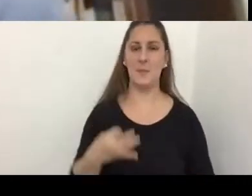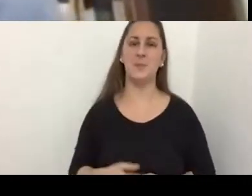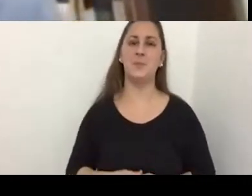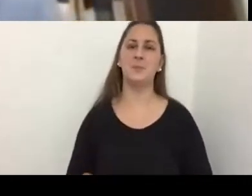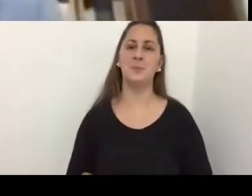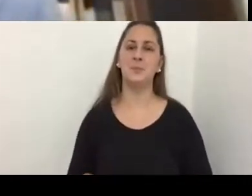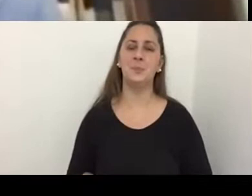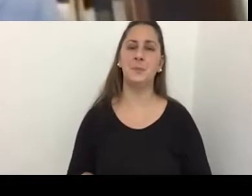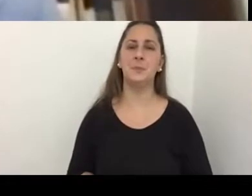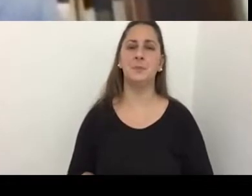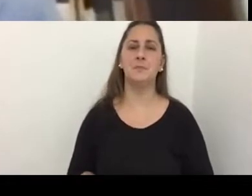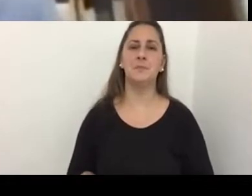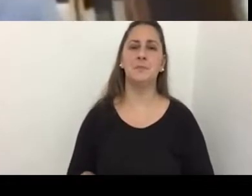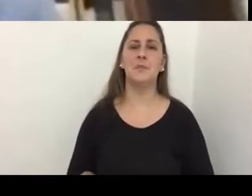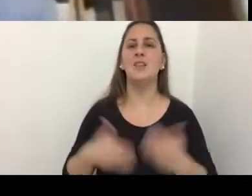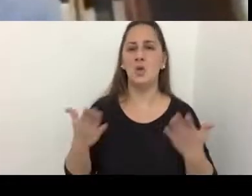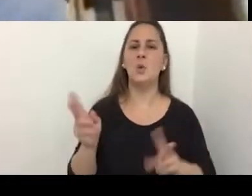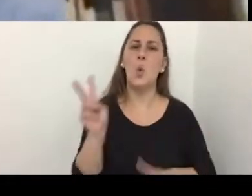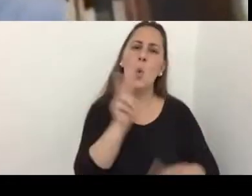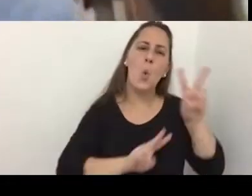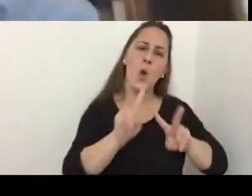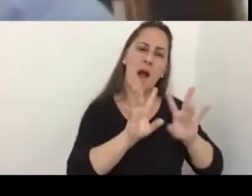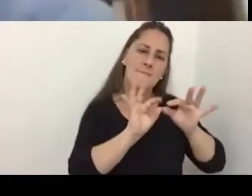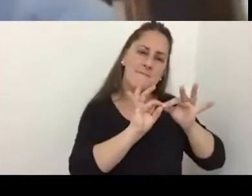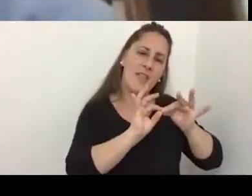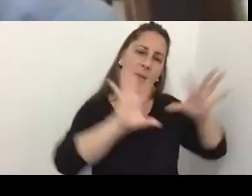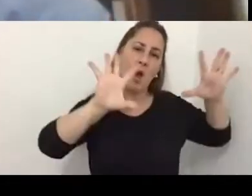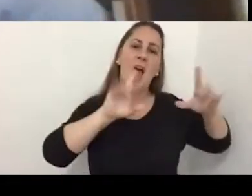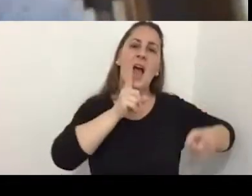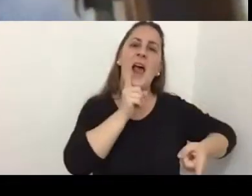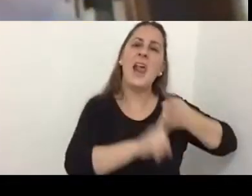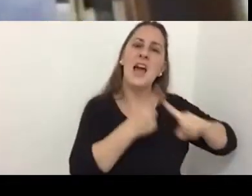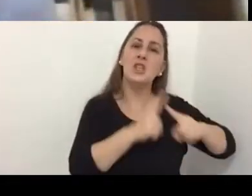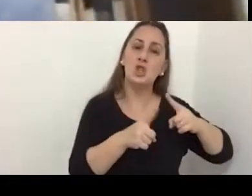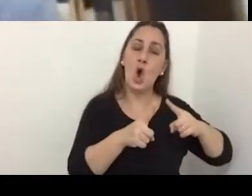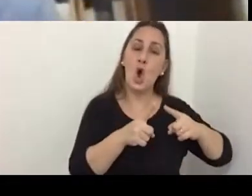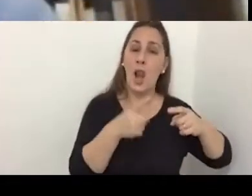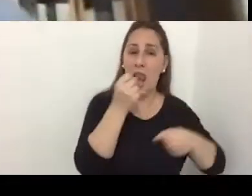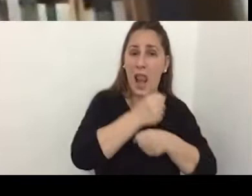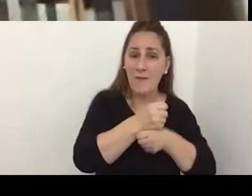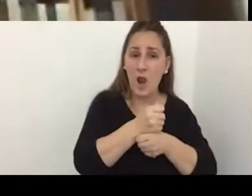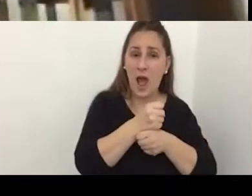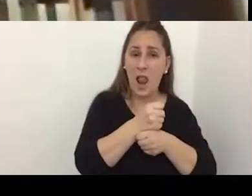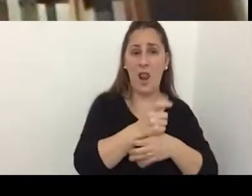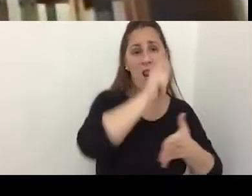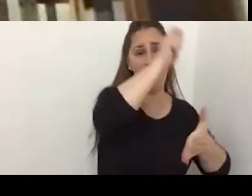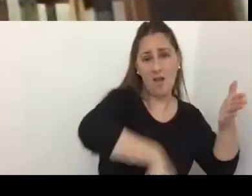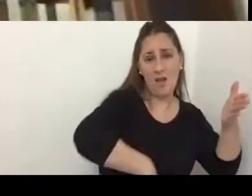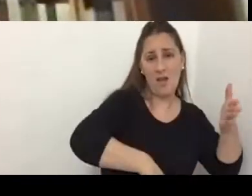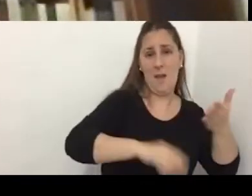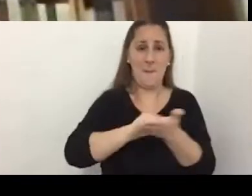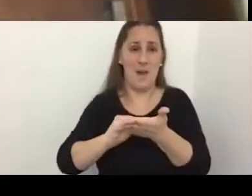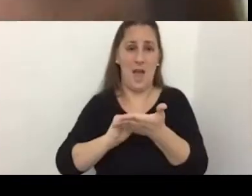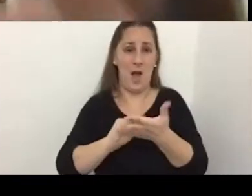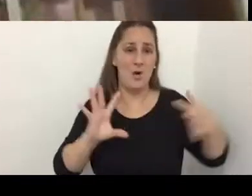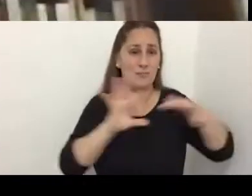Entonces se trata de democratizar en primera instancia las relaciones laborales, las relaciones entre las partes